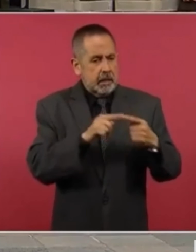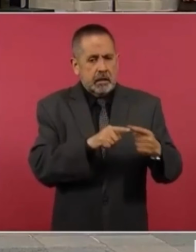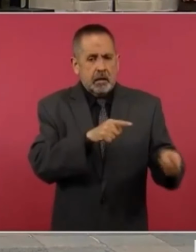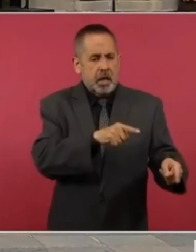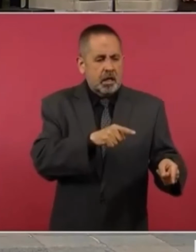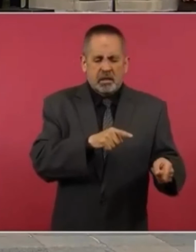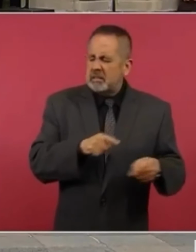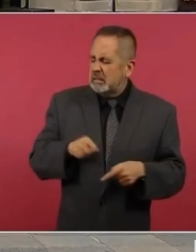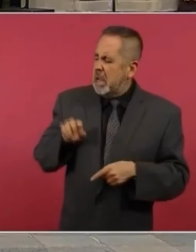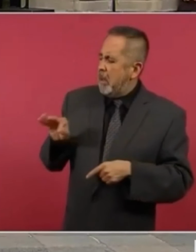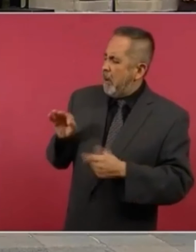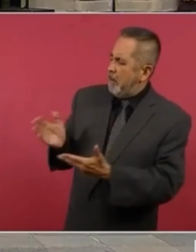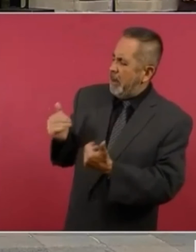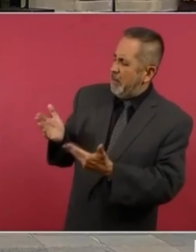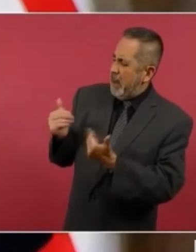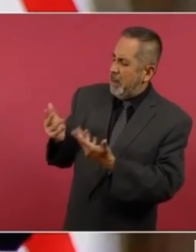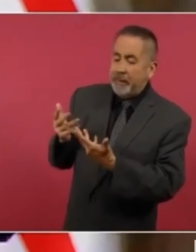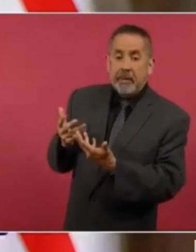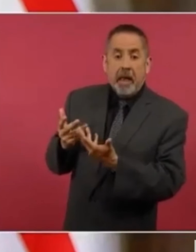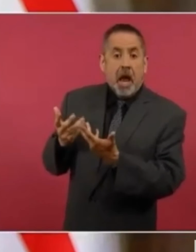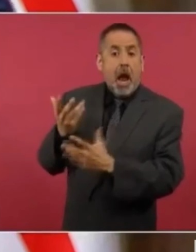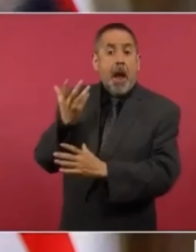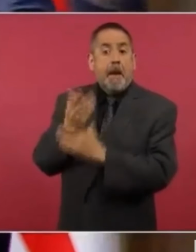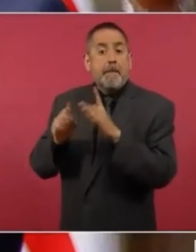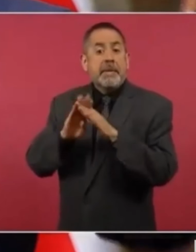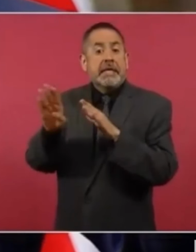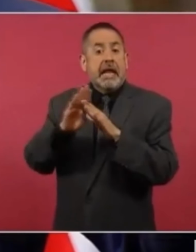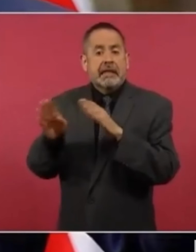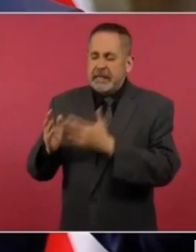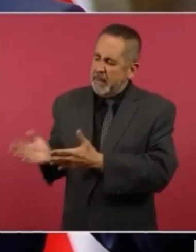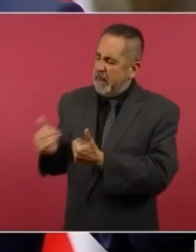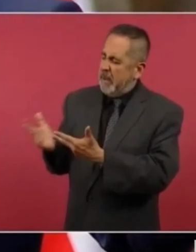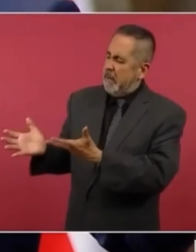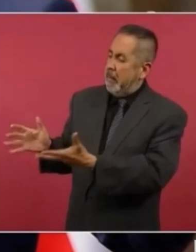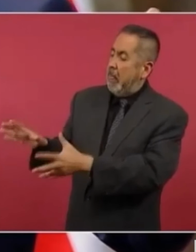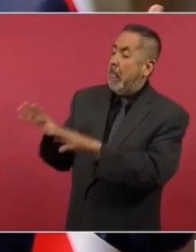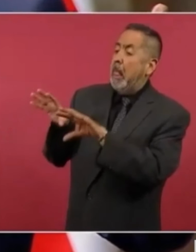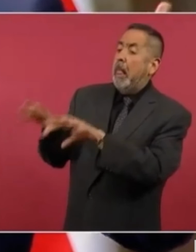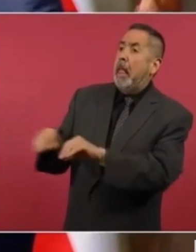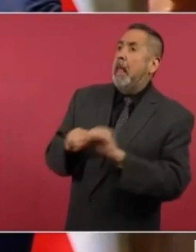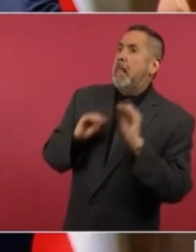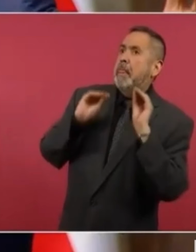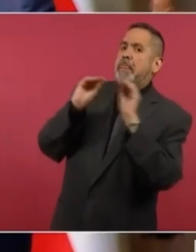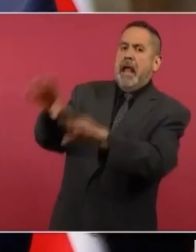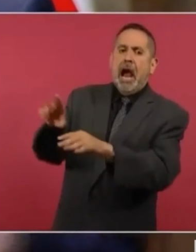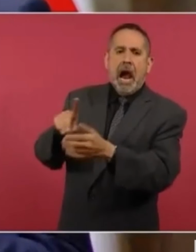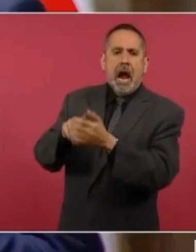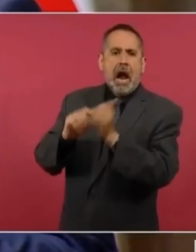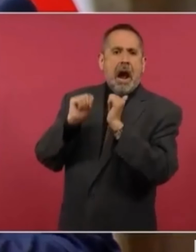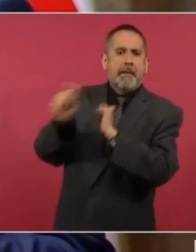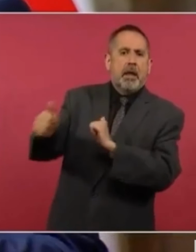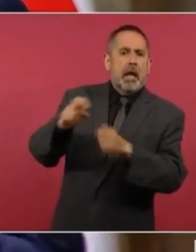encabezó todo un movimiento para llevar migrantes a Nueva York,